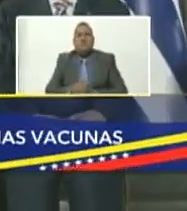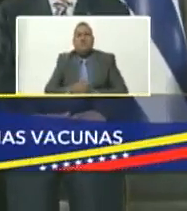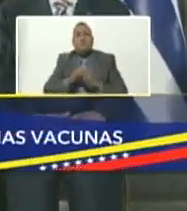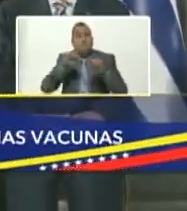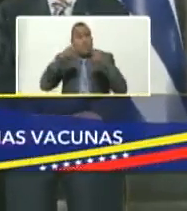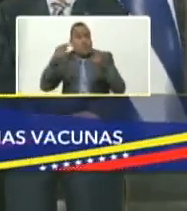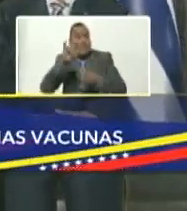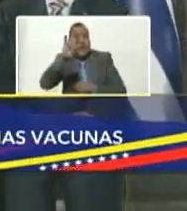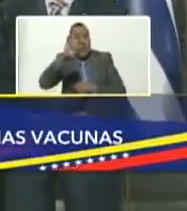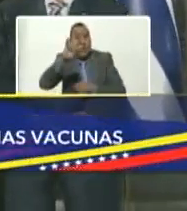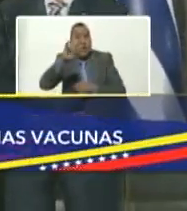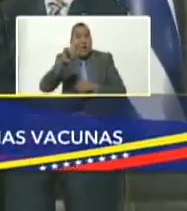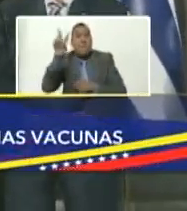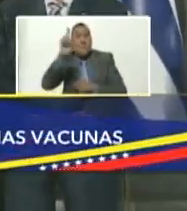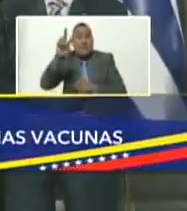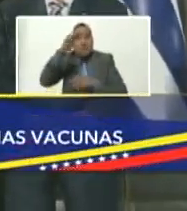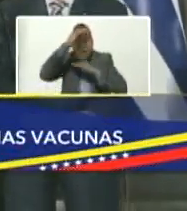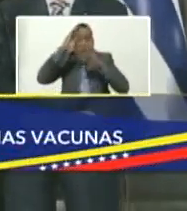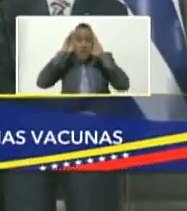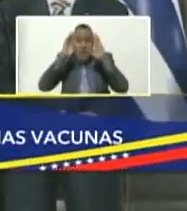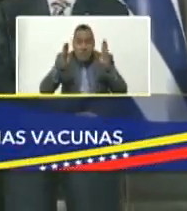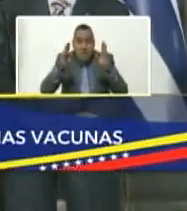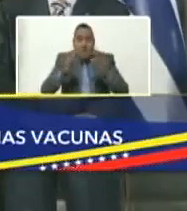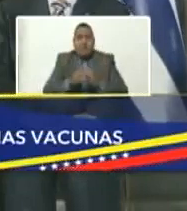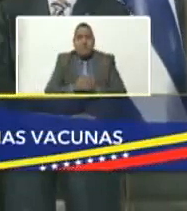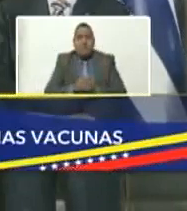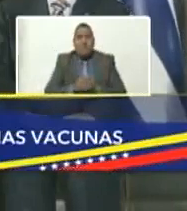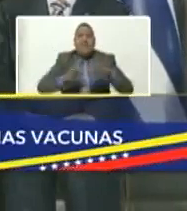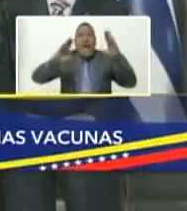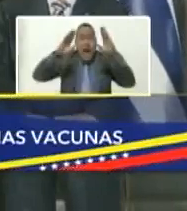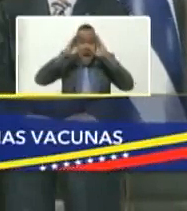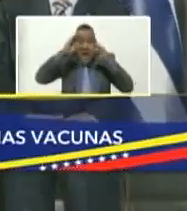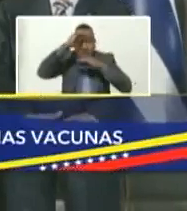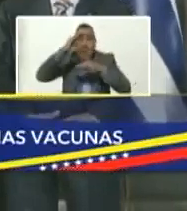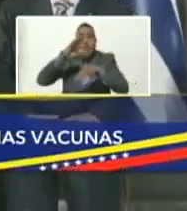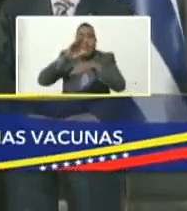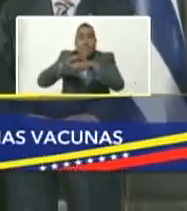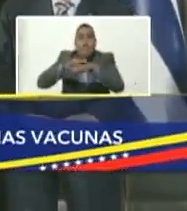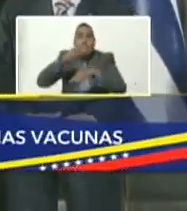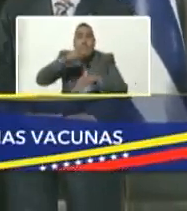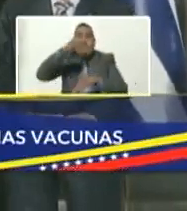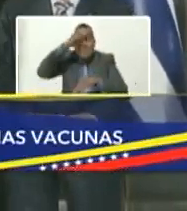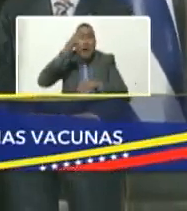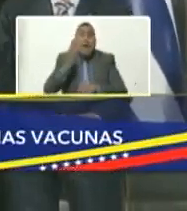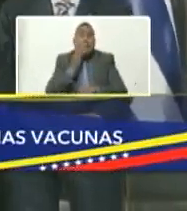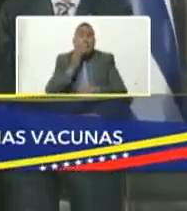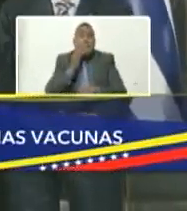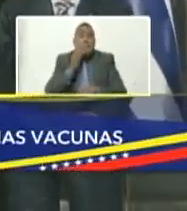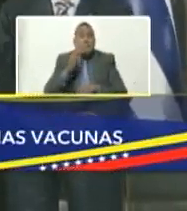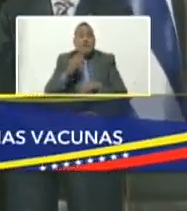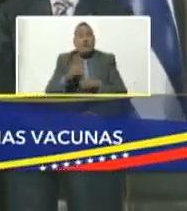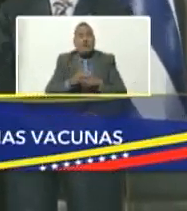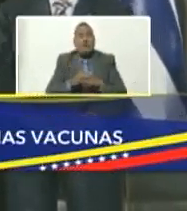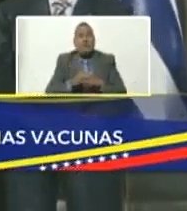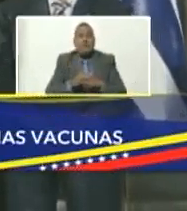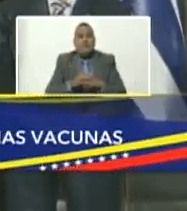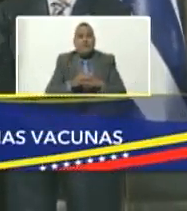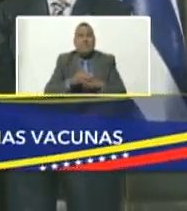lunes, atención Venezuela, atención padres, madres, representantes, el